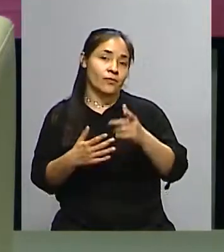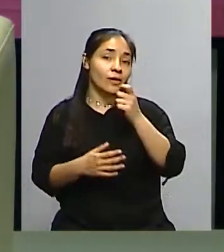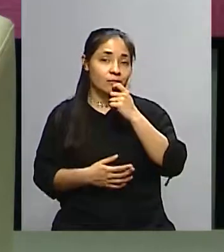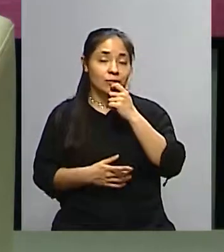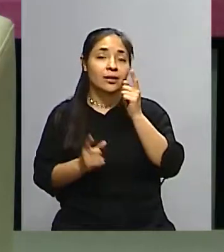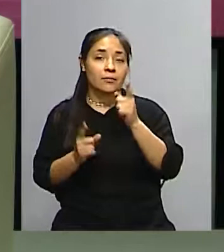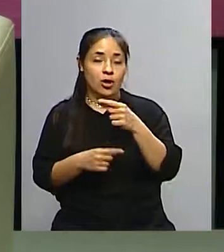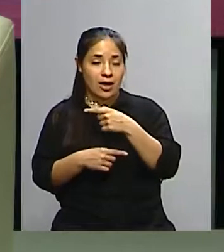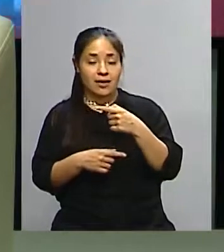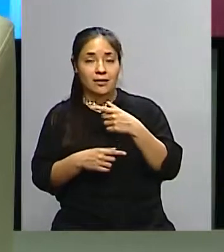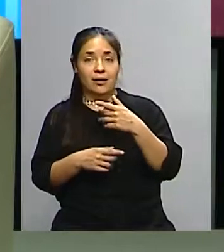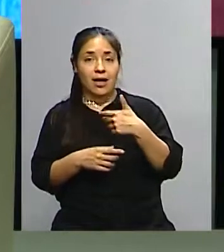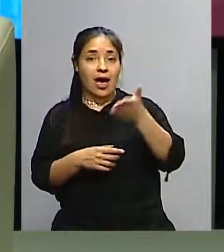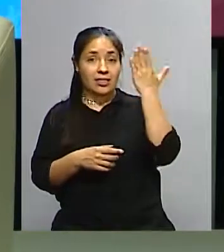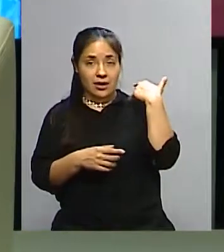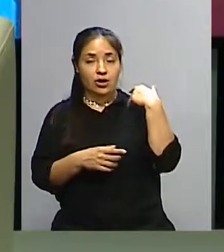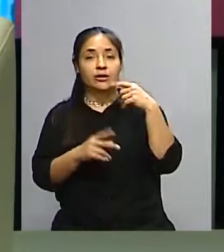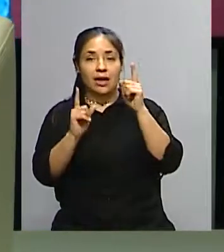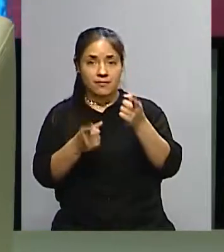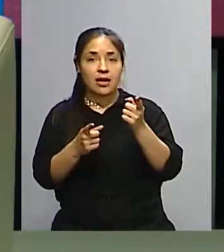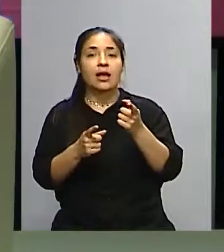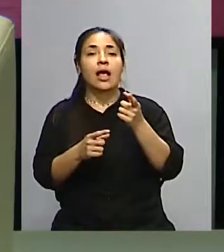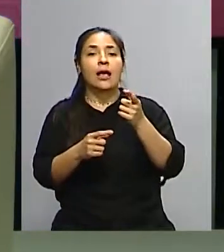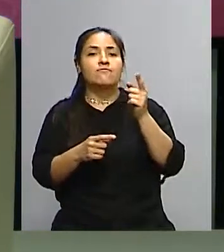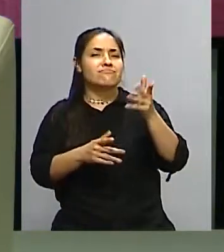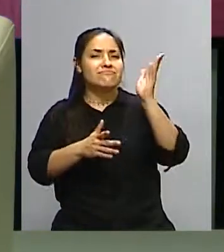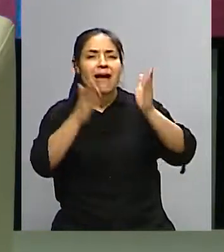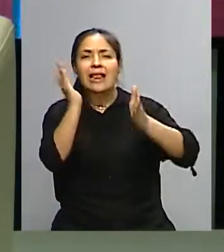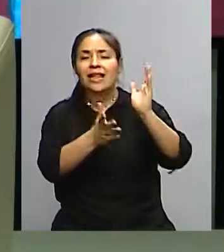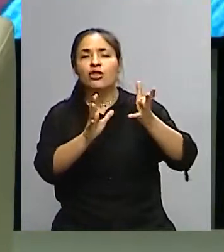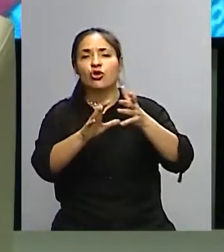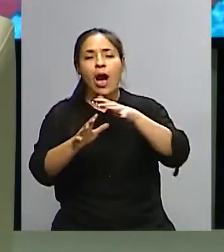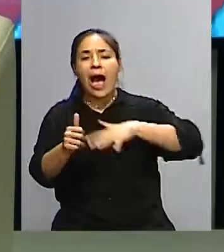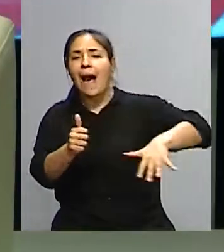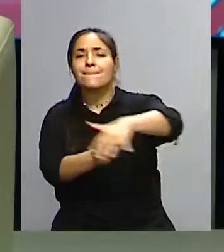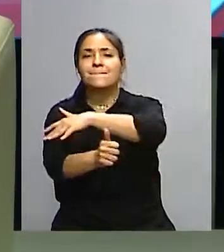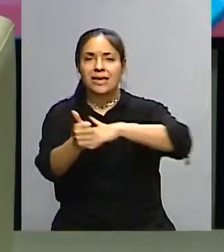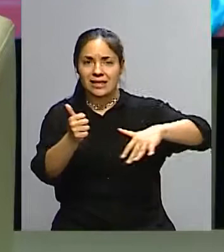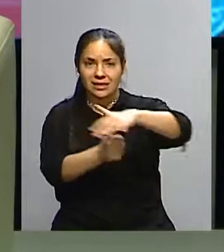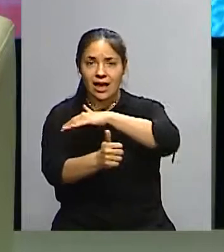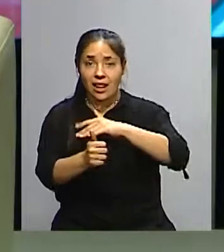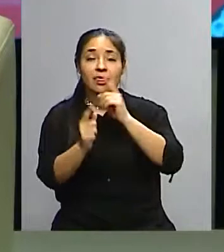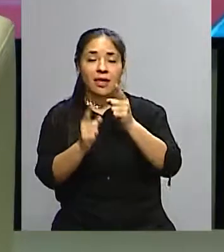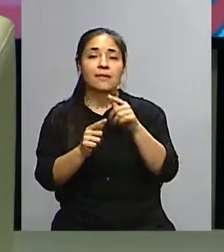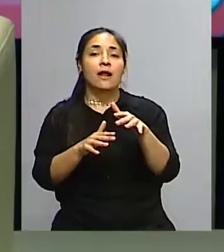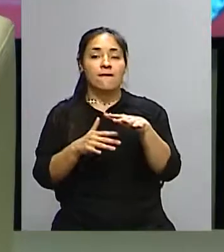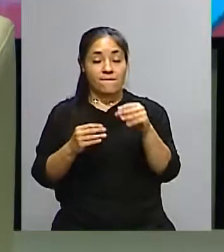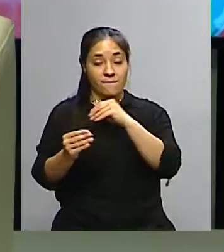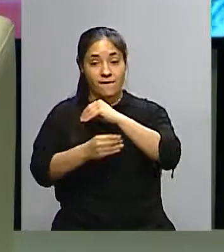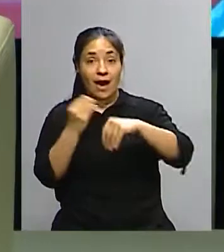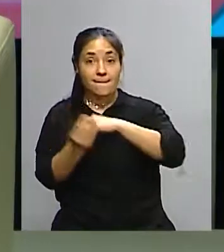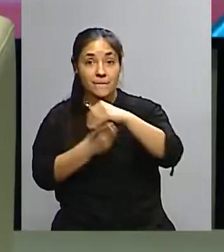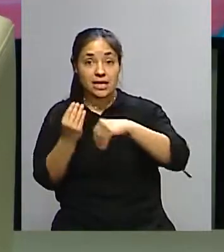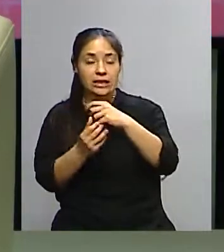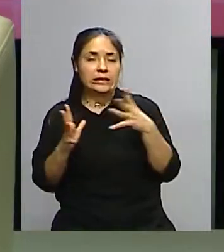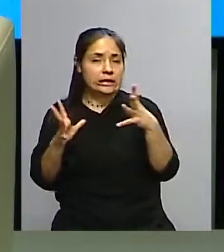la entrevista pasada, es el maltrato ambiental. Eso se ve muchísimo. Sí. También en las situaciones, en los contextos de crisis, familiares que por ahí vuelven a vivir a